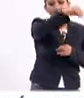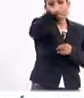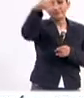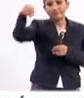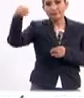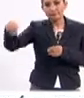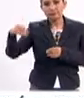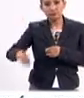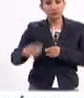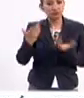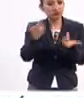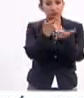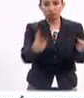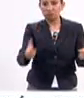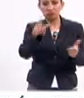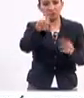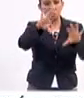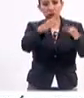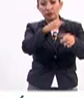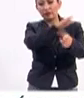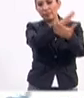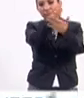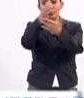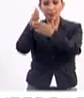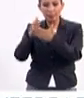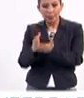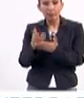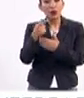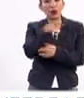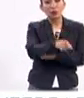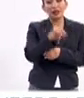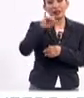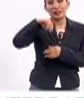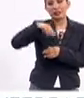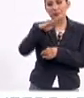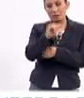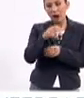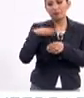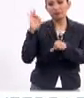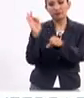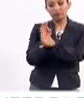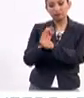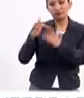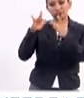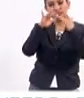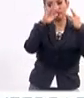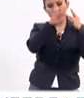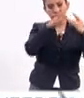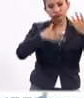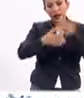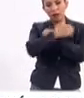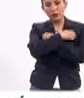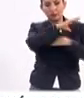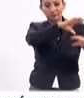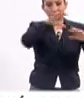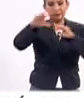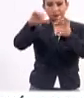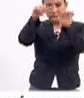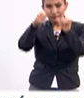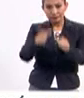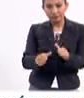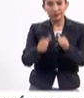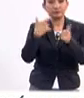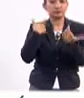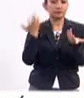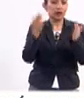no convencionales, en circuitos comunitarios. A través del IMBA fortaleceremos una red de educación